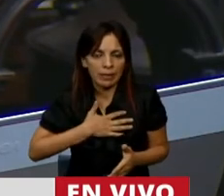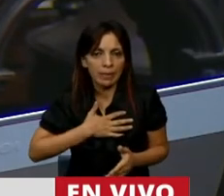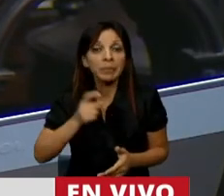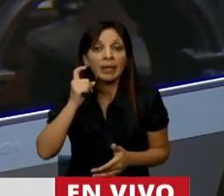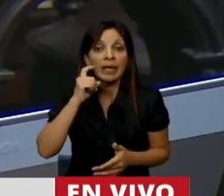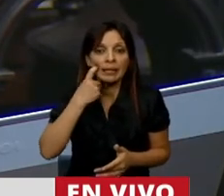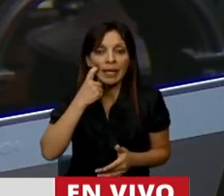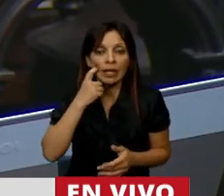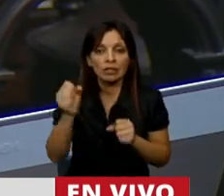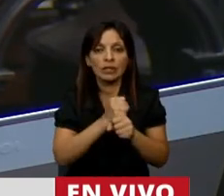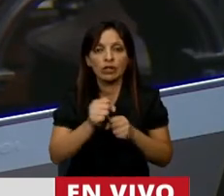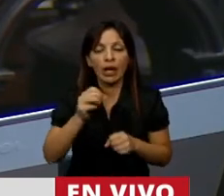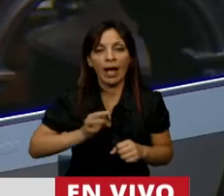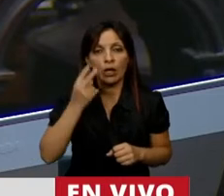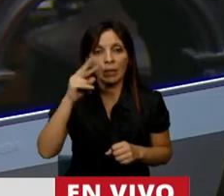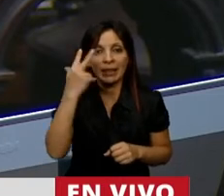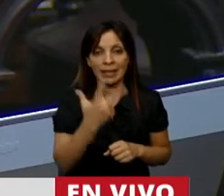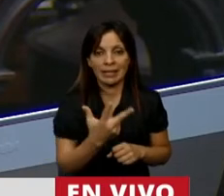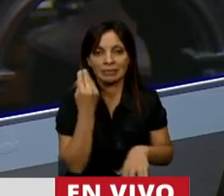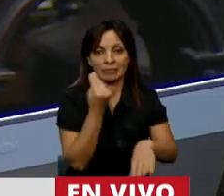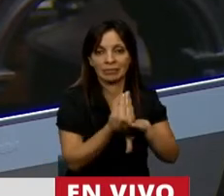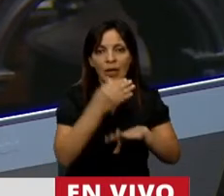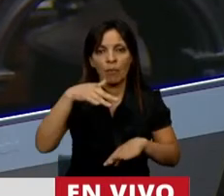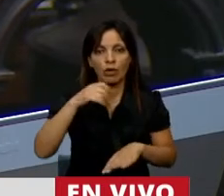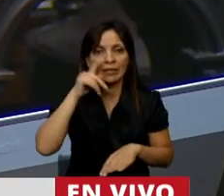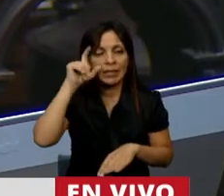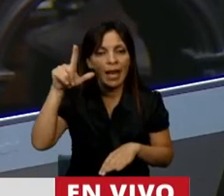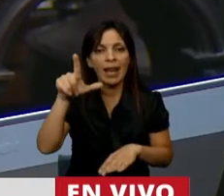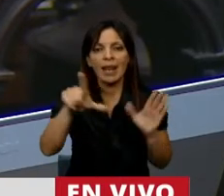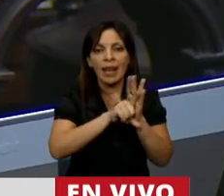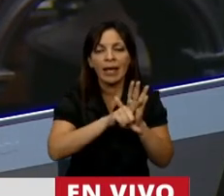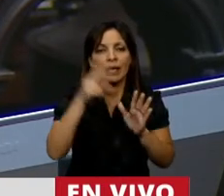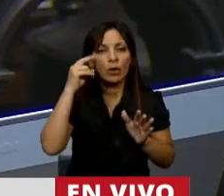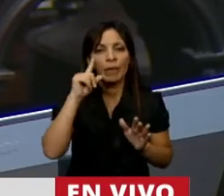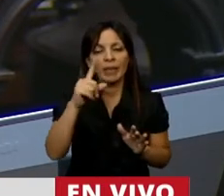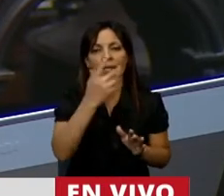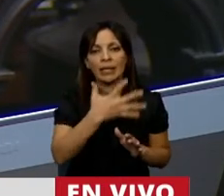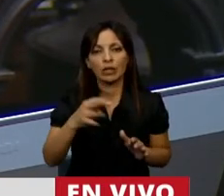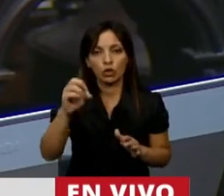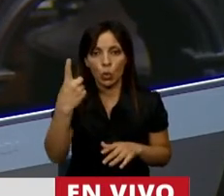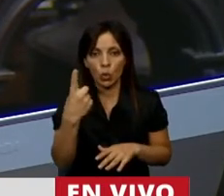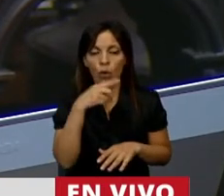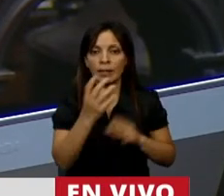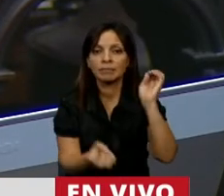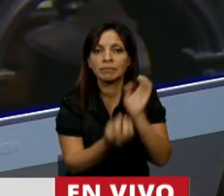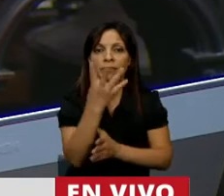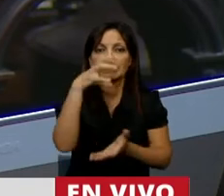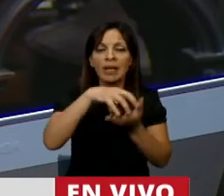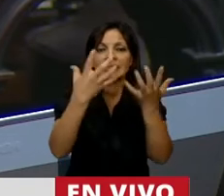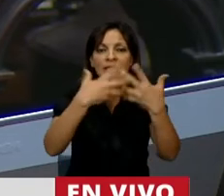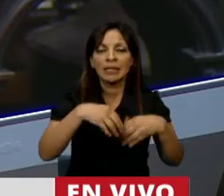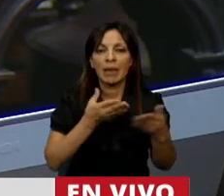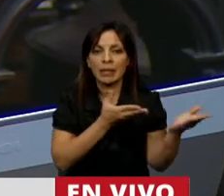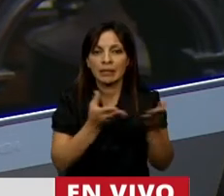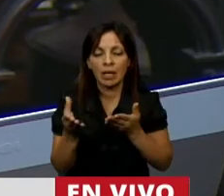sancionó en 2003, durante la gestión de Sergio Montiel, la ley 9501, por el que se creaba el Sistema Provincial de